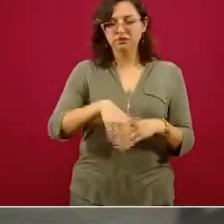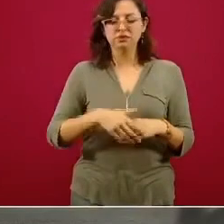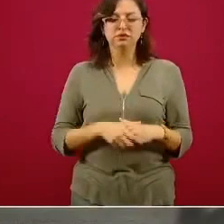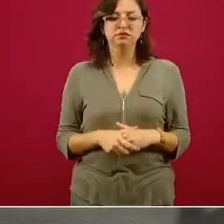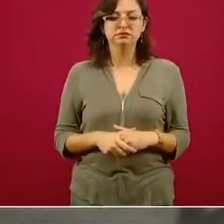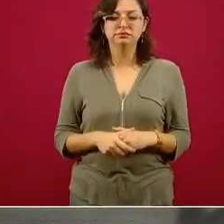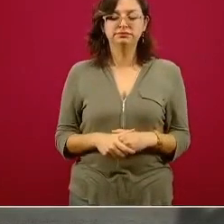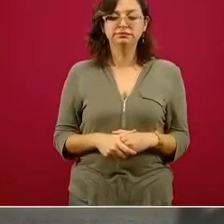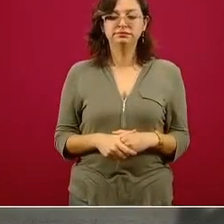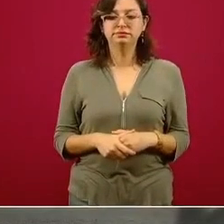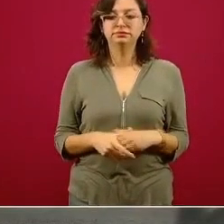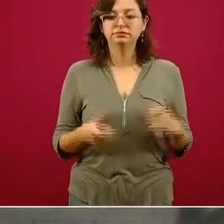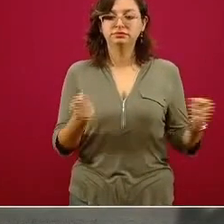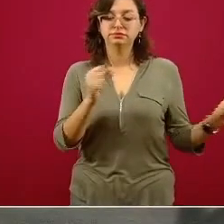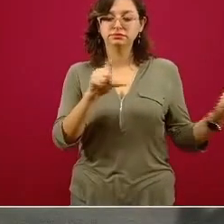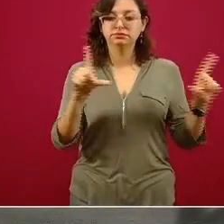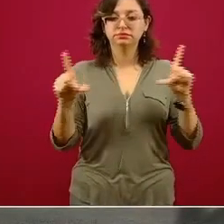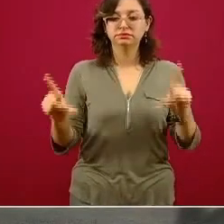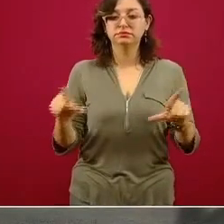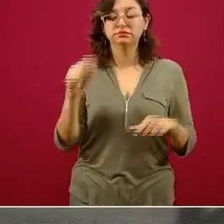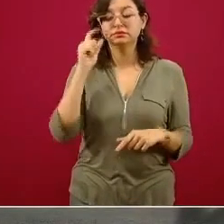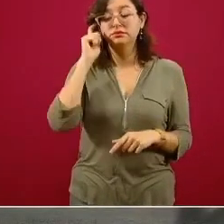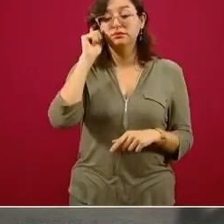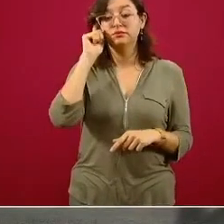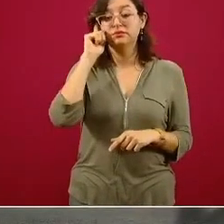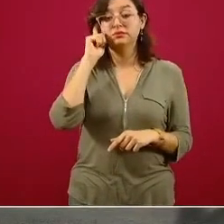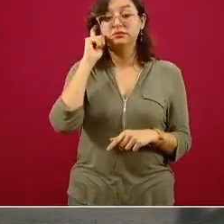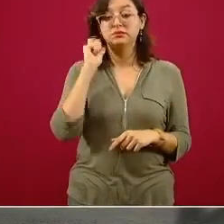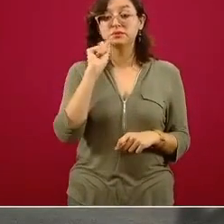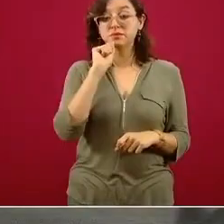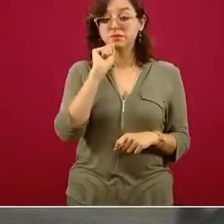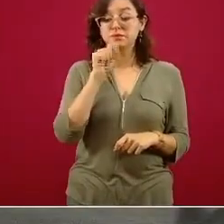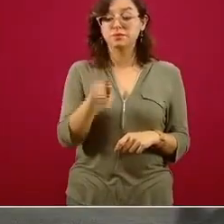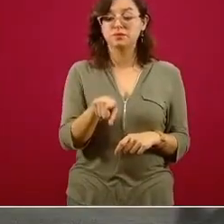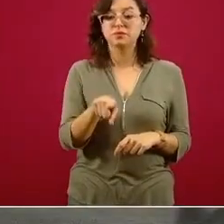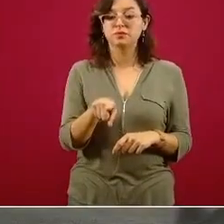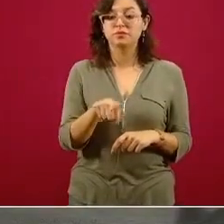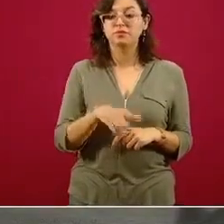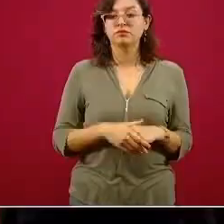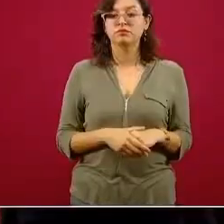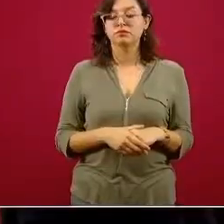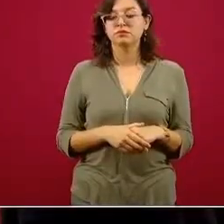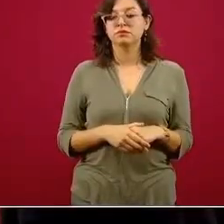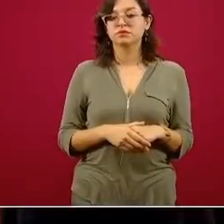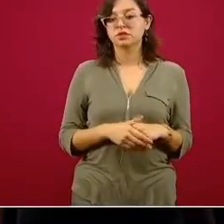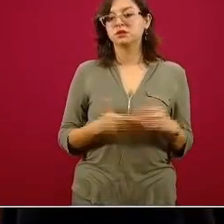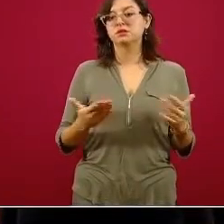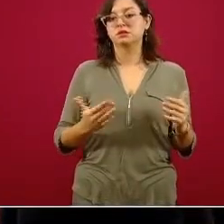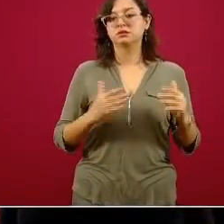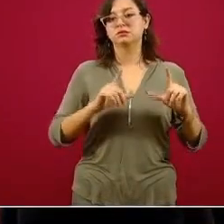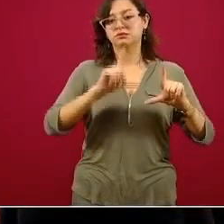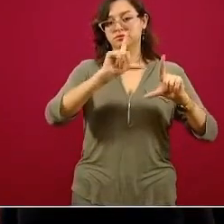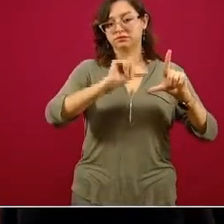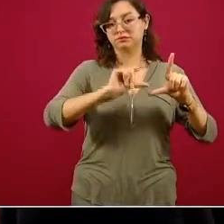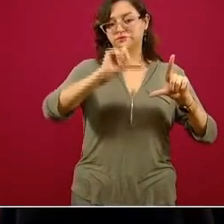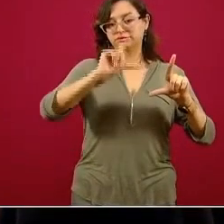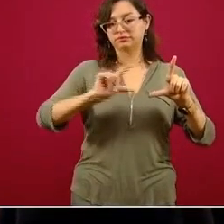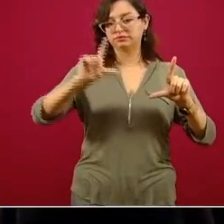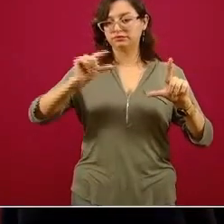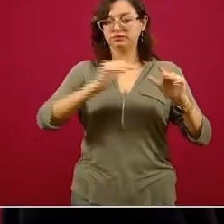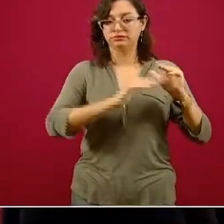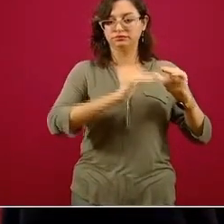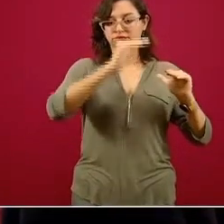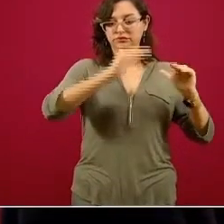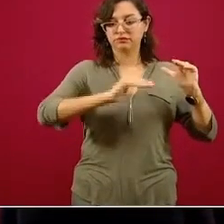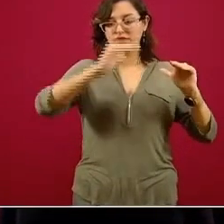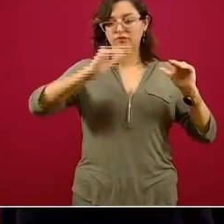Si vemos la siguiente diapositiva, es también una curva epidémica, en este caso en barras, de